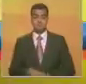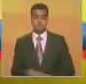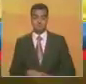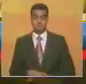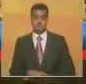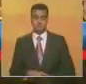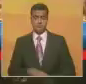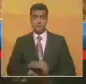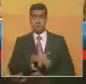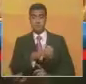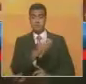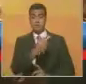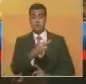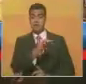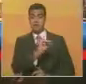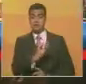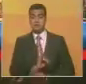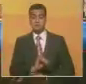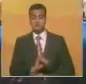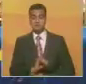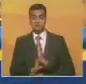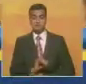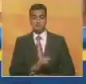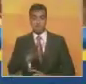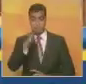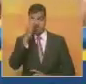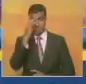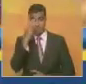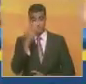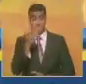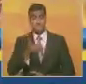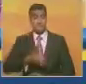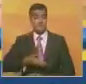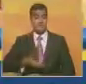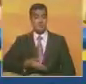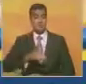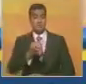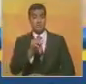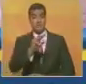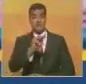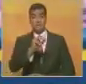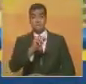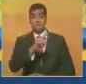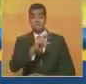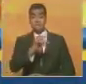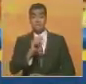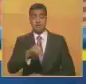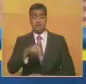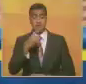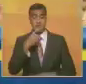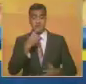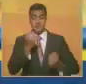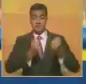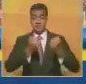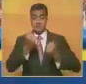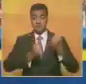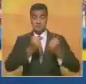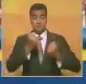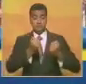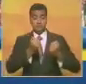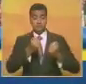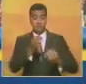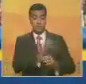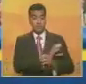En el estadio Jesús Carrizales se dio inicio al asueto de carnaval. El alcalde de Guanta, Jonathan Marín, informó que desfiles de carrozas, conciertos y